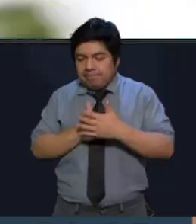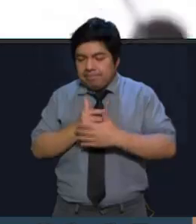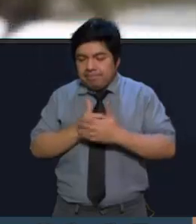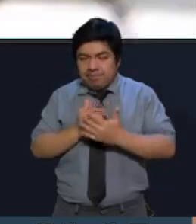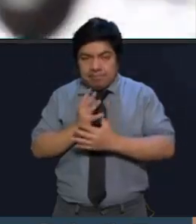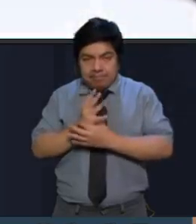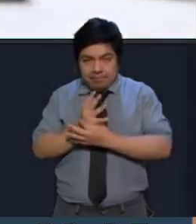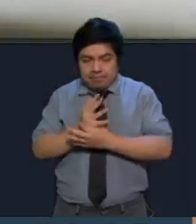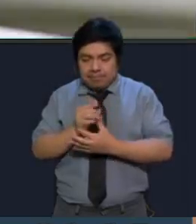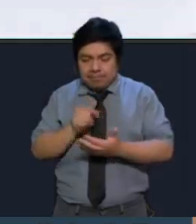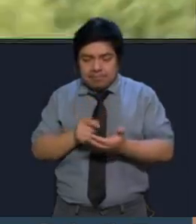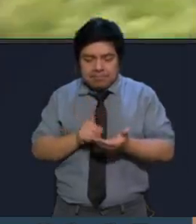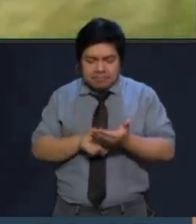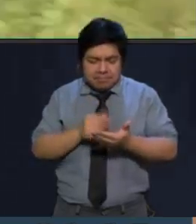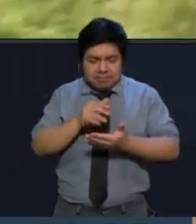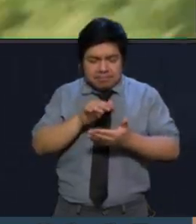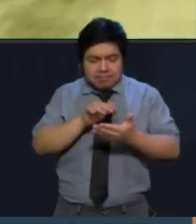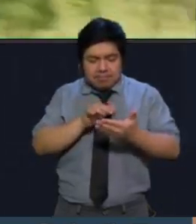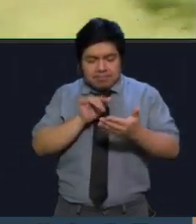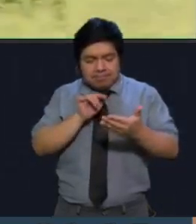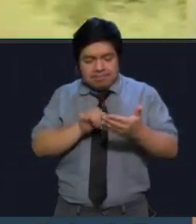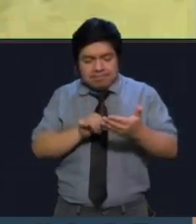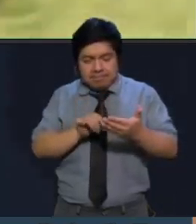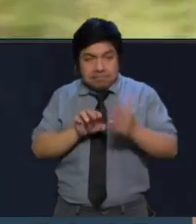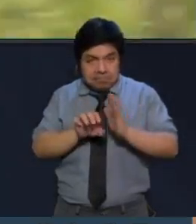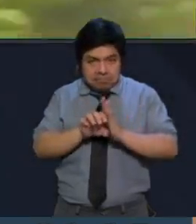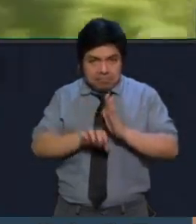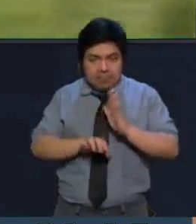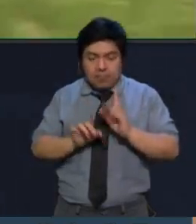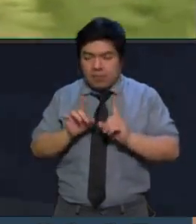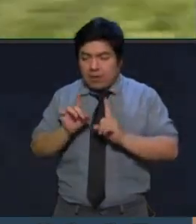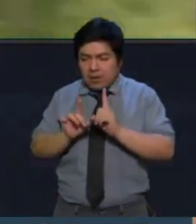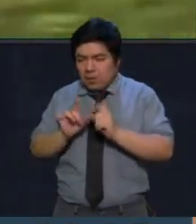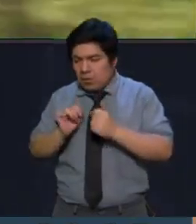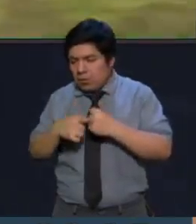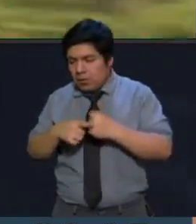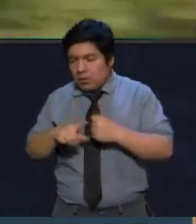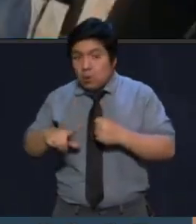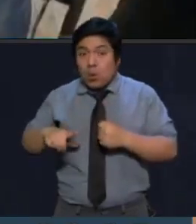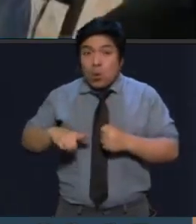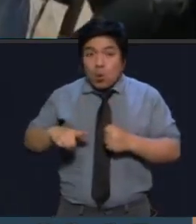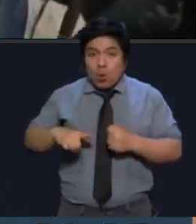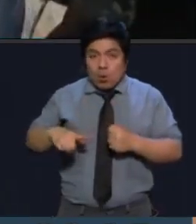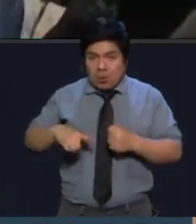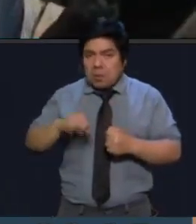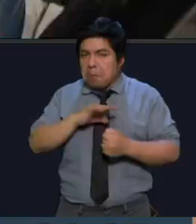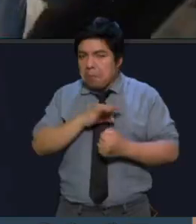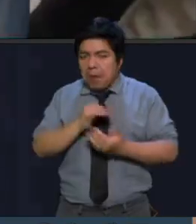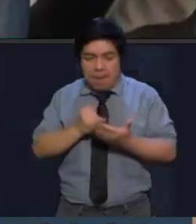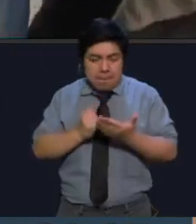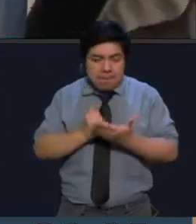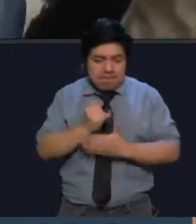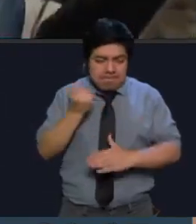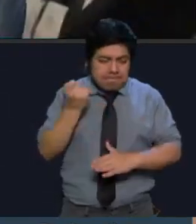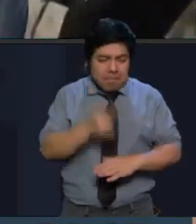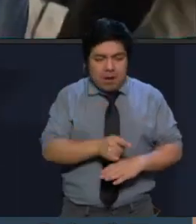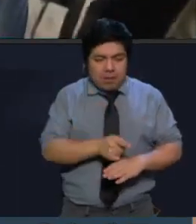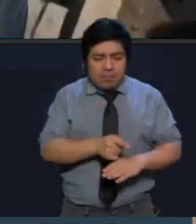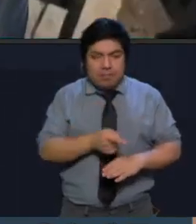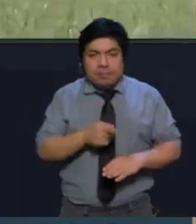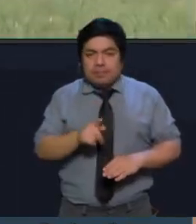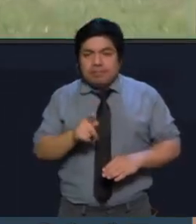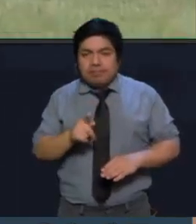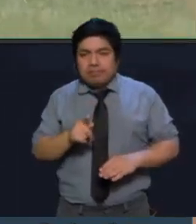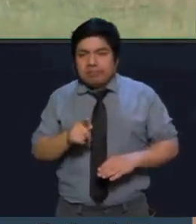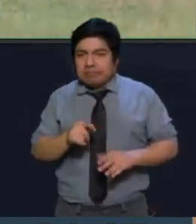dice que ante la duda los gobiernos pueden tomar una decisión, pero eso no